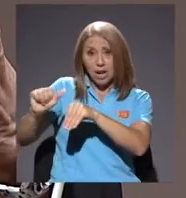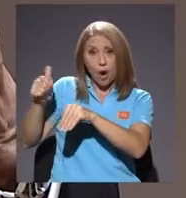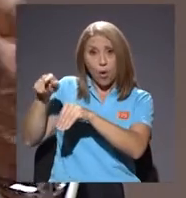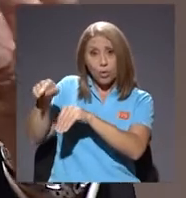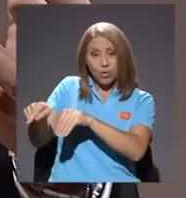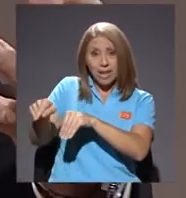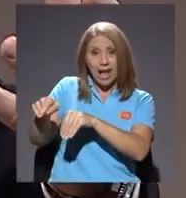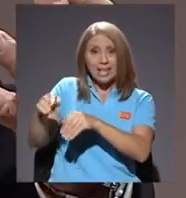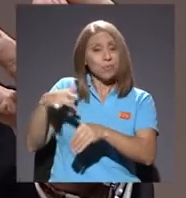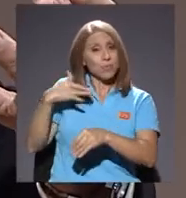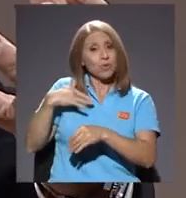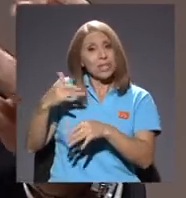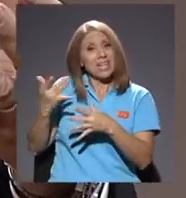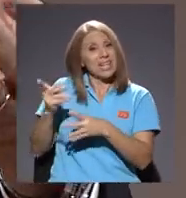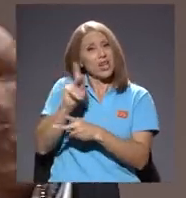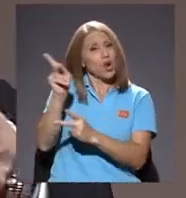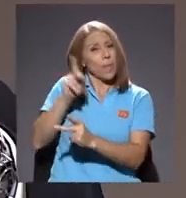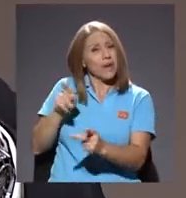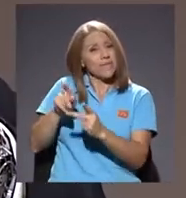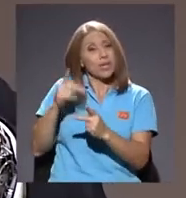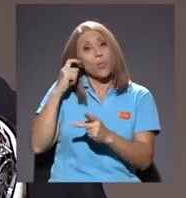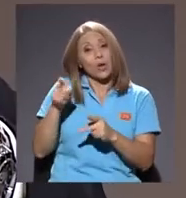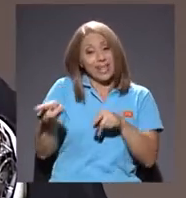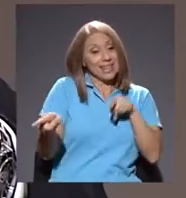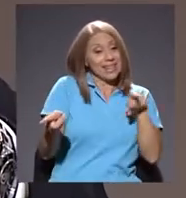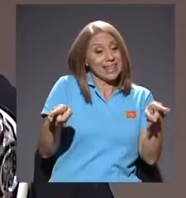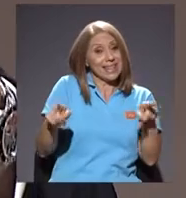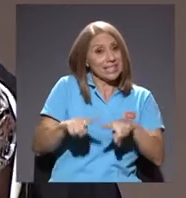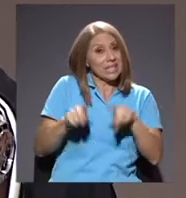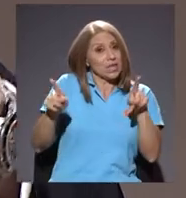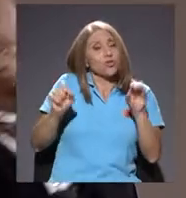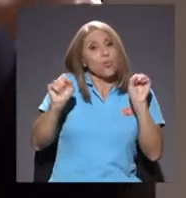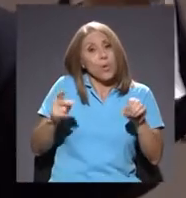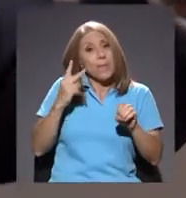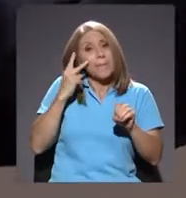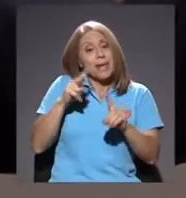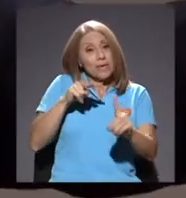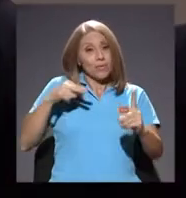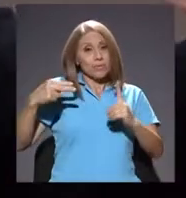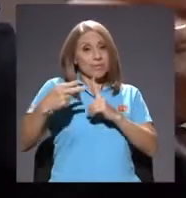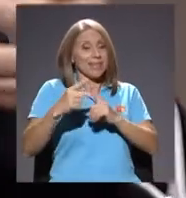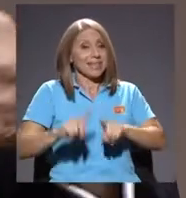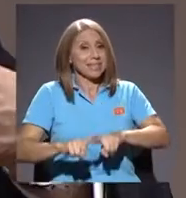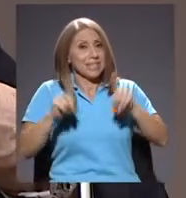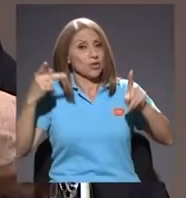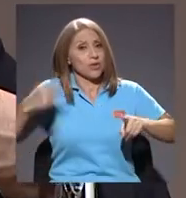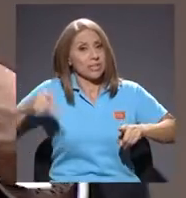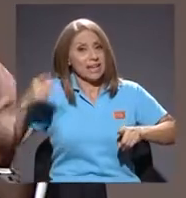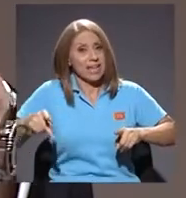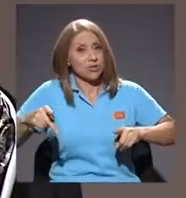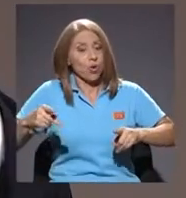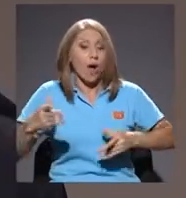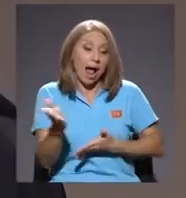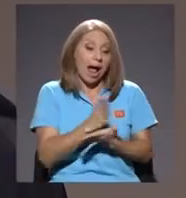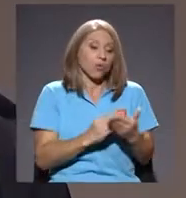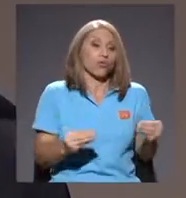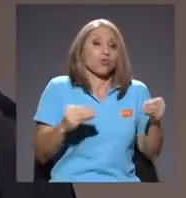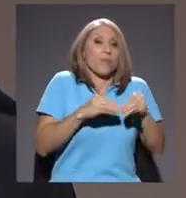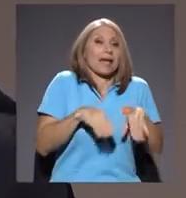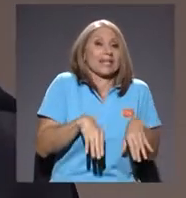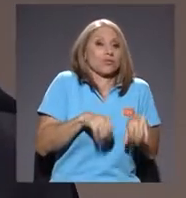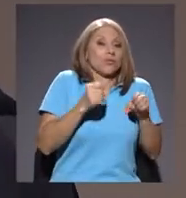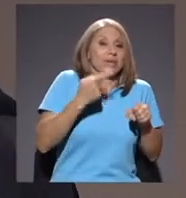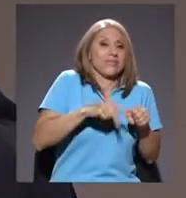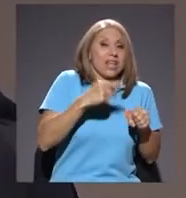distintos fondos pueden tener distinta manera de ver el riesgo uno de sus un poco más riesgoso asume los riesgos de manera que nunca